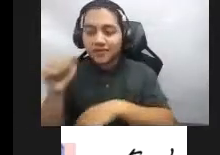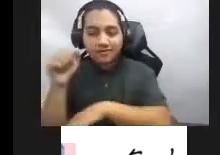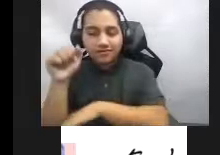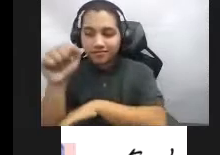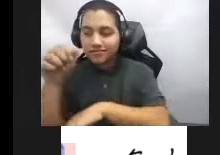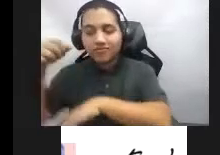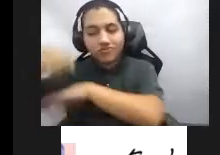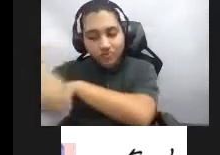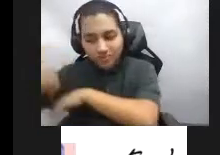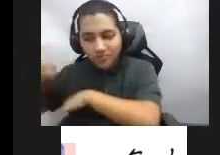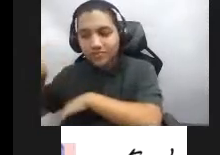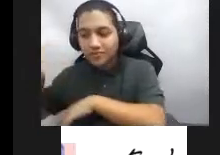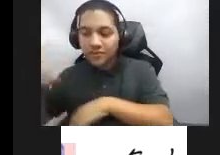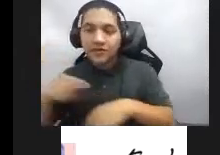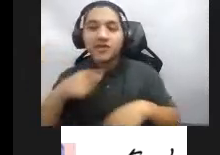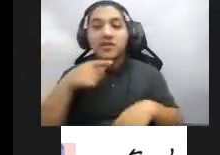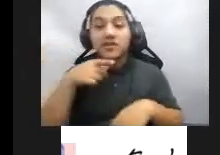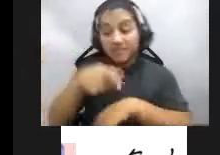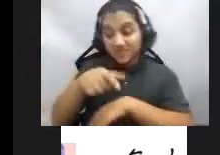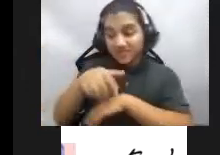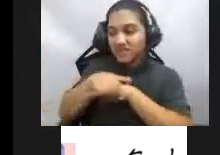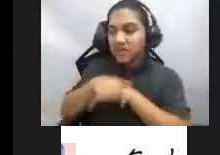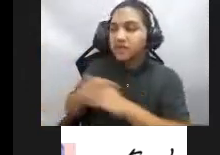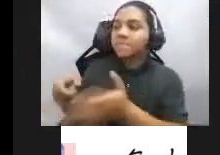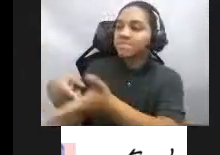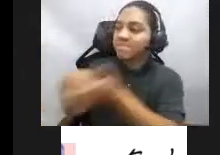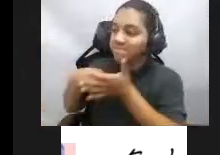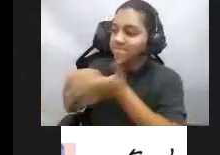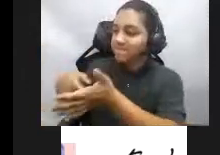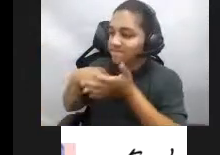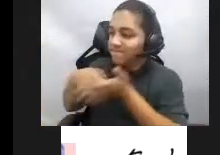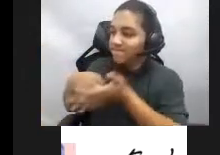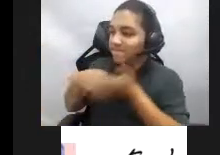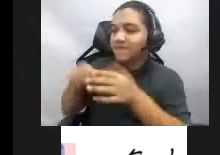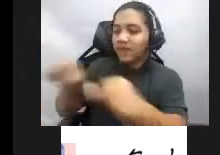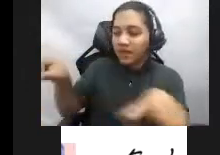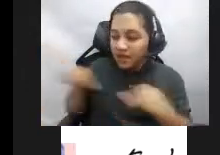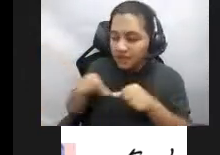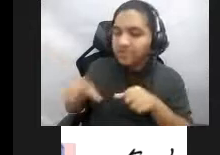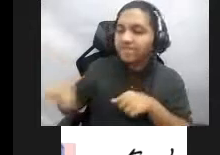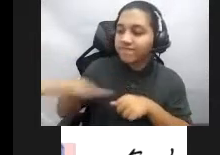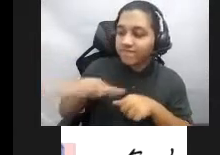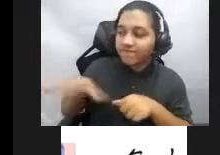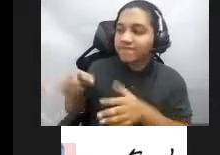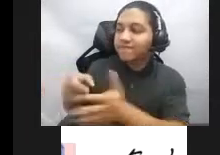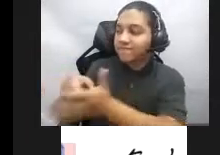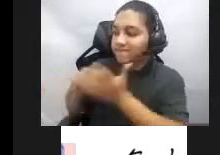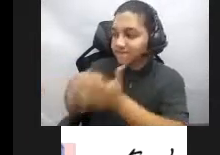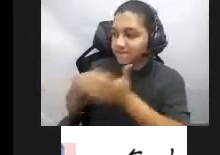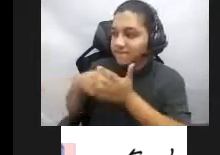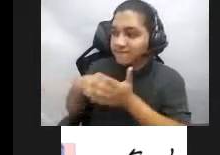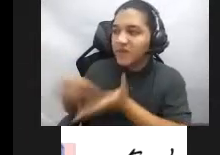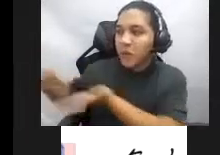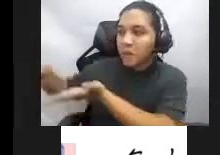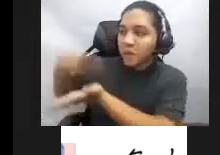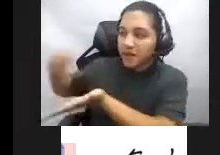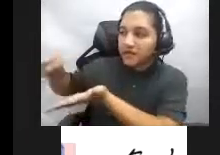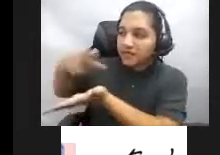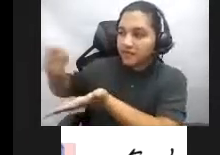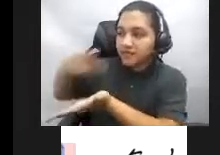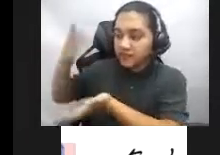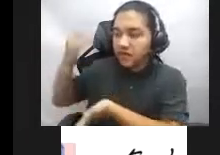reclamaban concesiones, les reclamaban pedazos de tierra, les reclamaban inclusive indemnización por haber